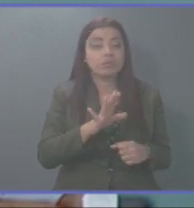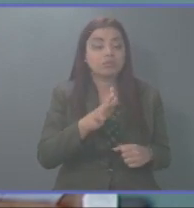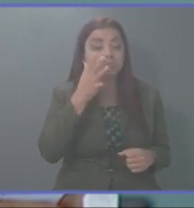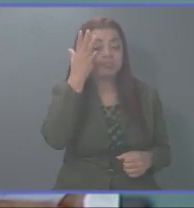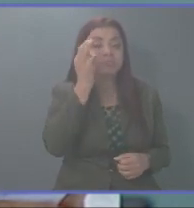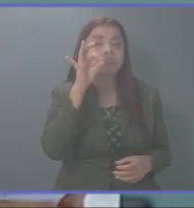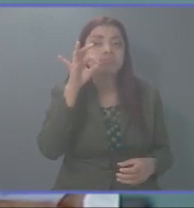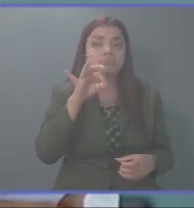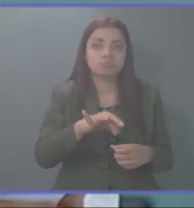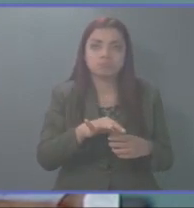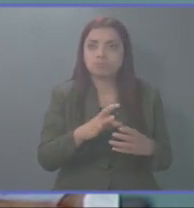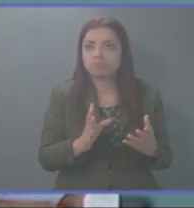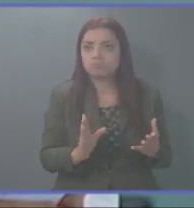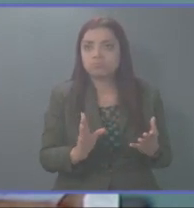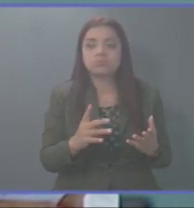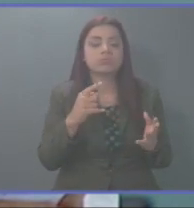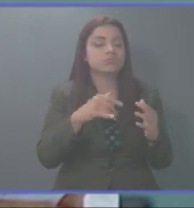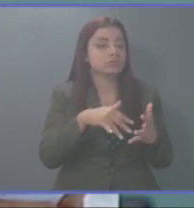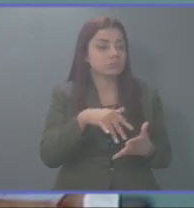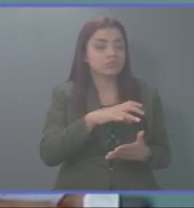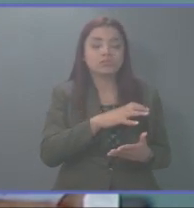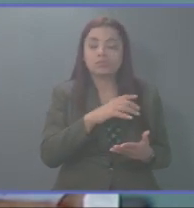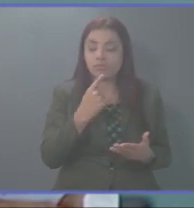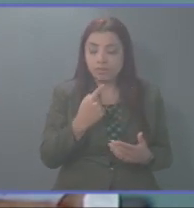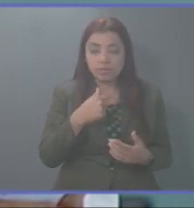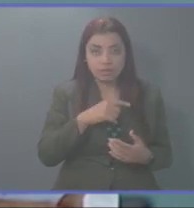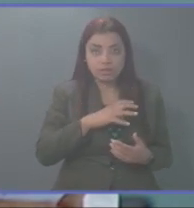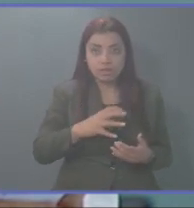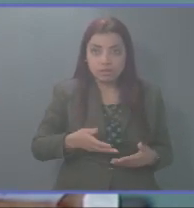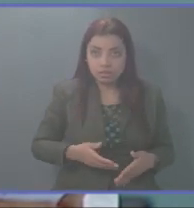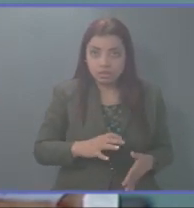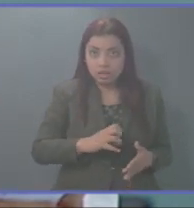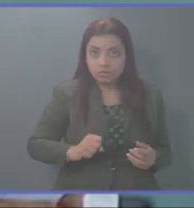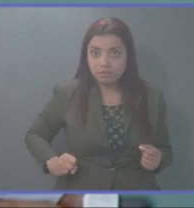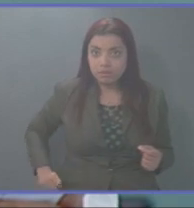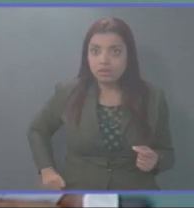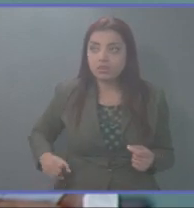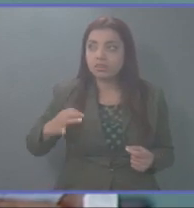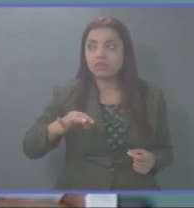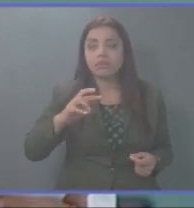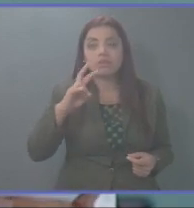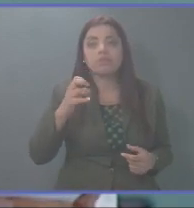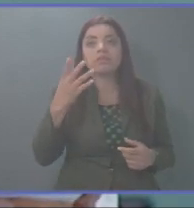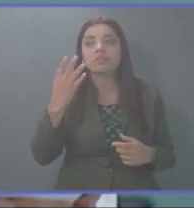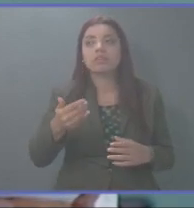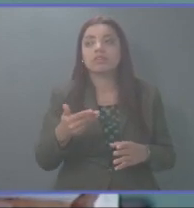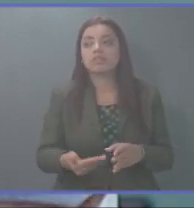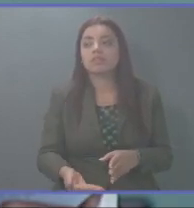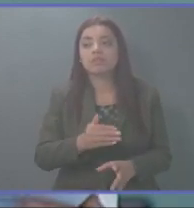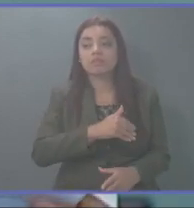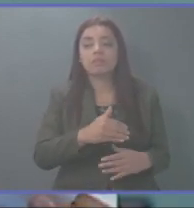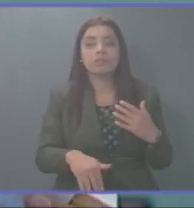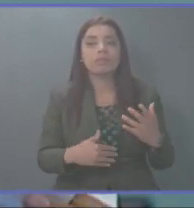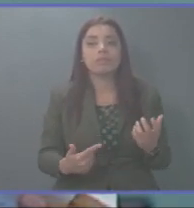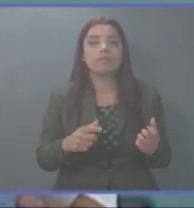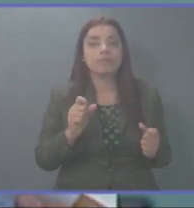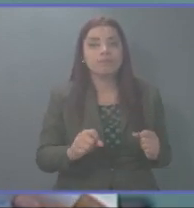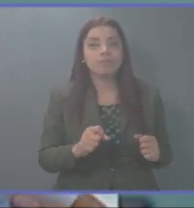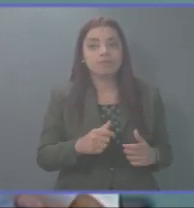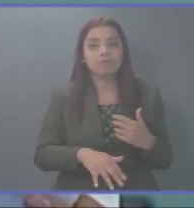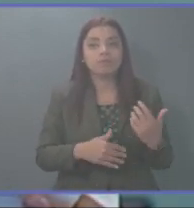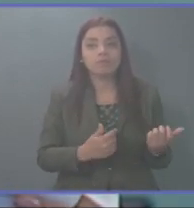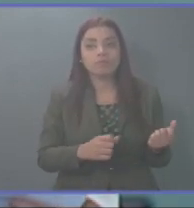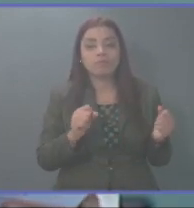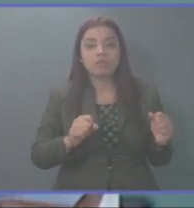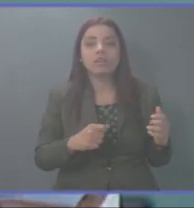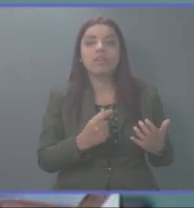elección. El ciudadano salvadoreño deberá enviar con al menos 20 días de antelación el sobre gris a la dirección impresa en el mismo,